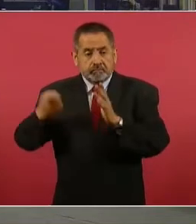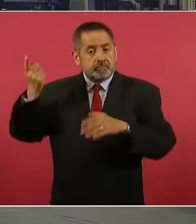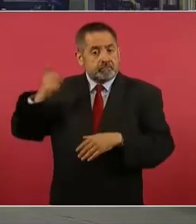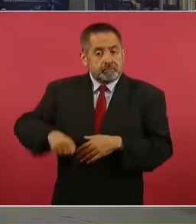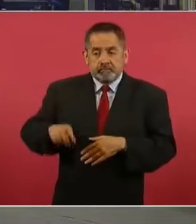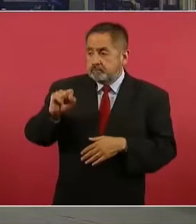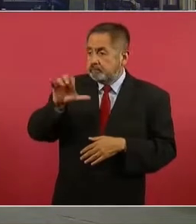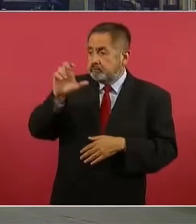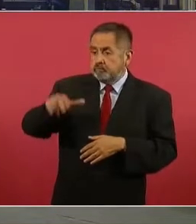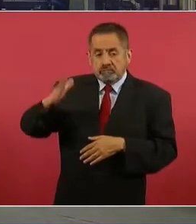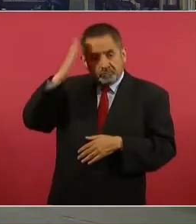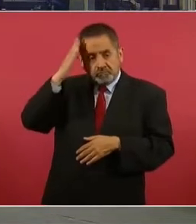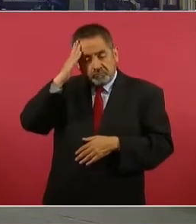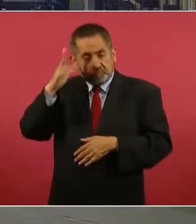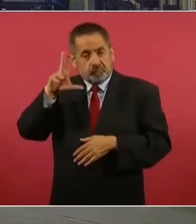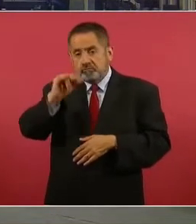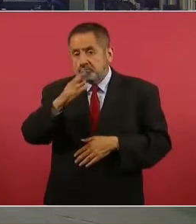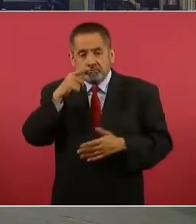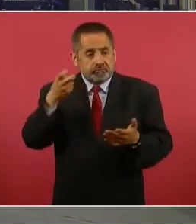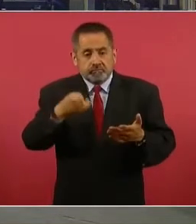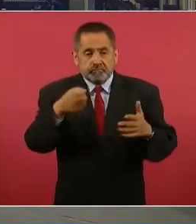Corte de Justicia de la Nación.